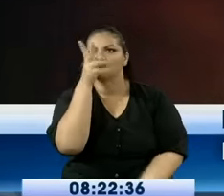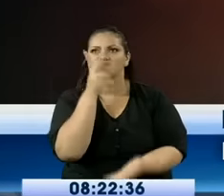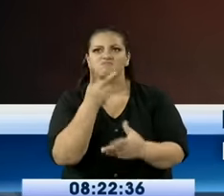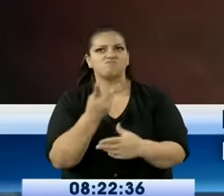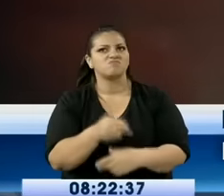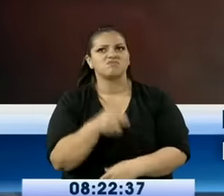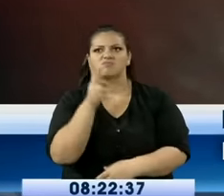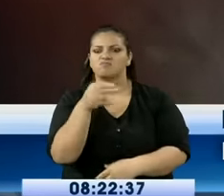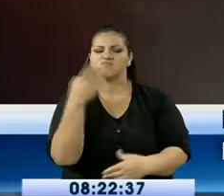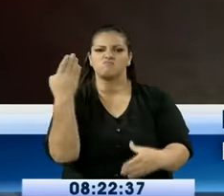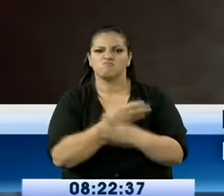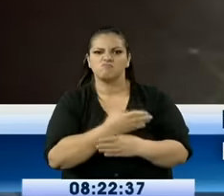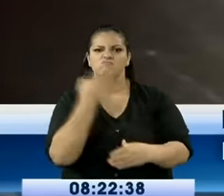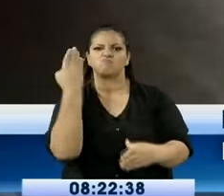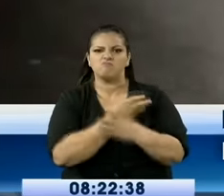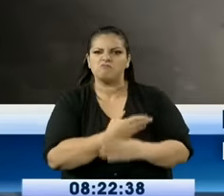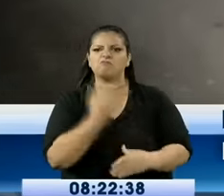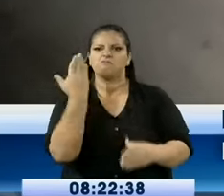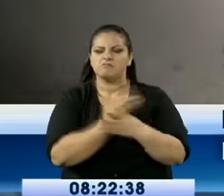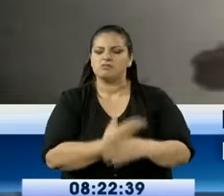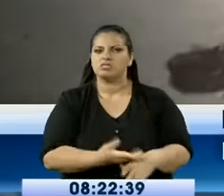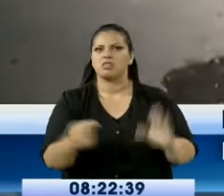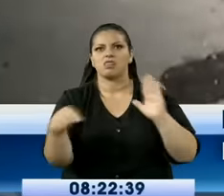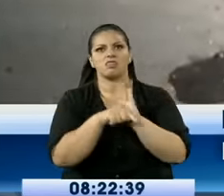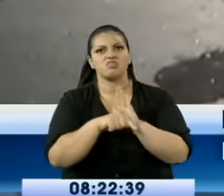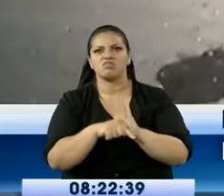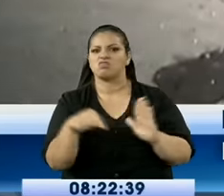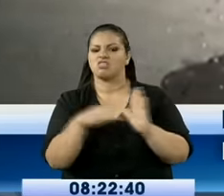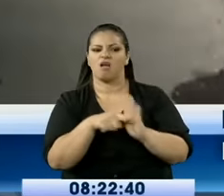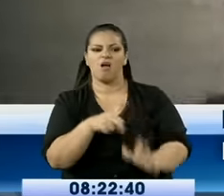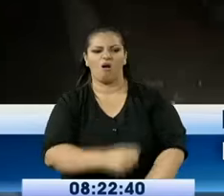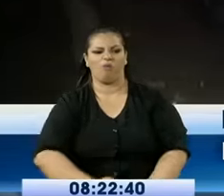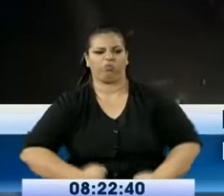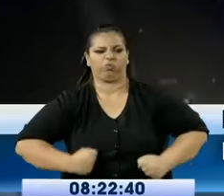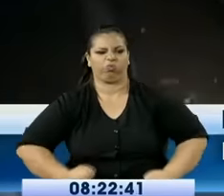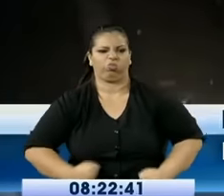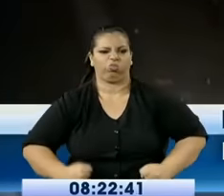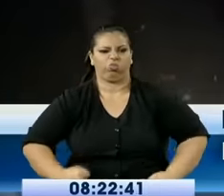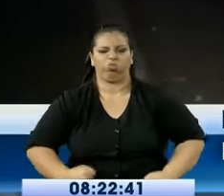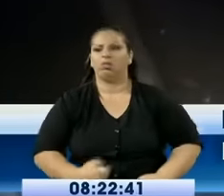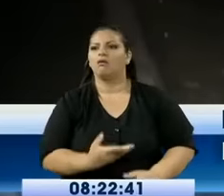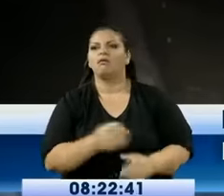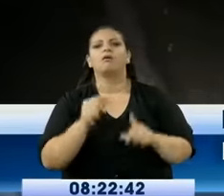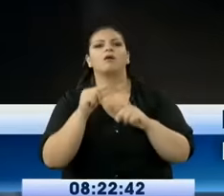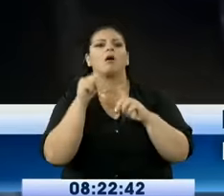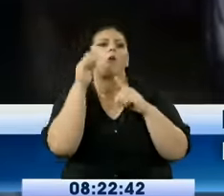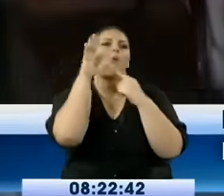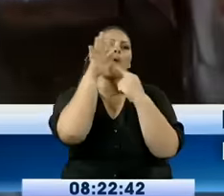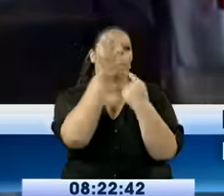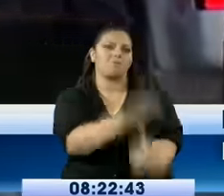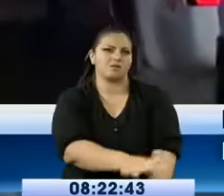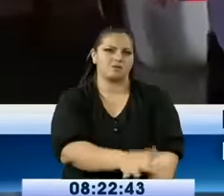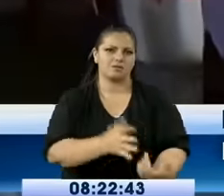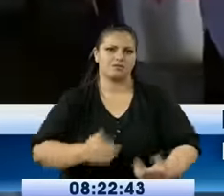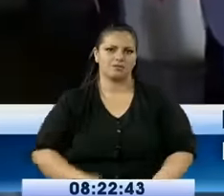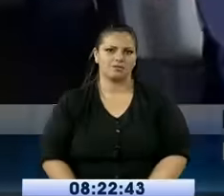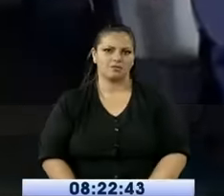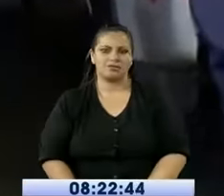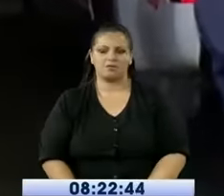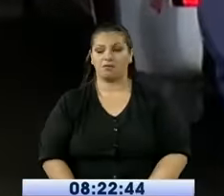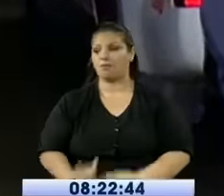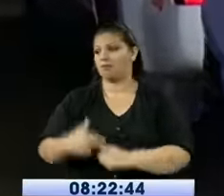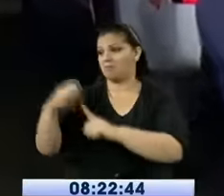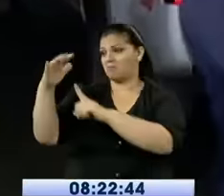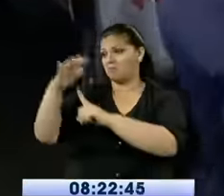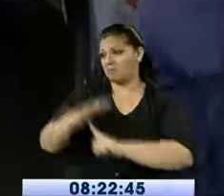viejo hostigoso, cargoso, panzón, de todo me dicen. No, como no me da vergüenza porque trabajo para eso, trabajo de Papá